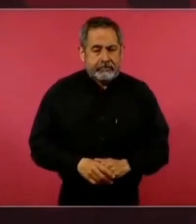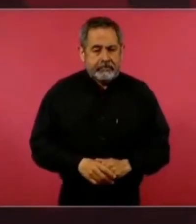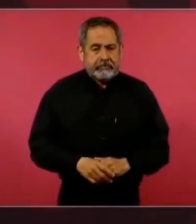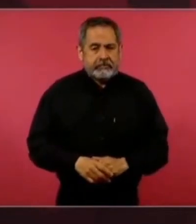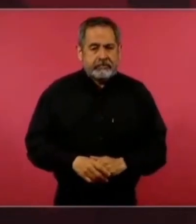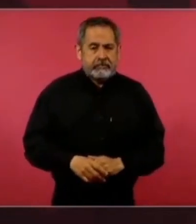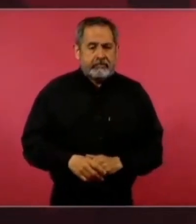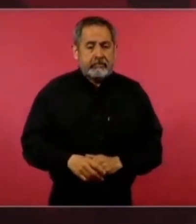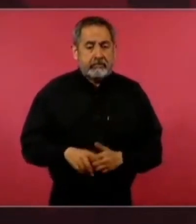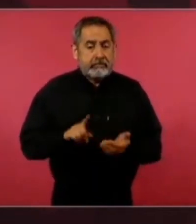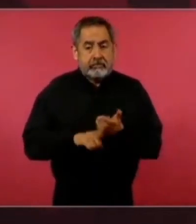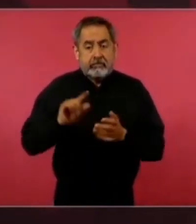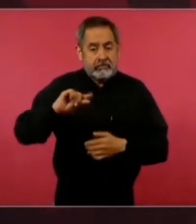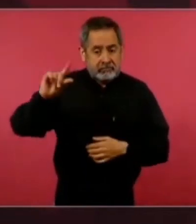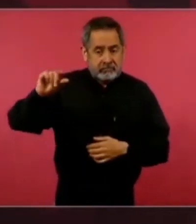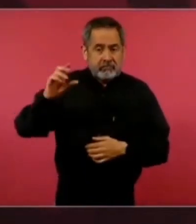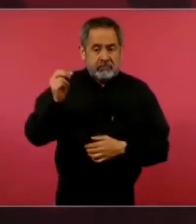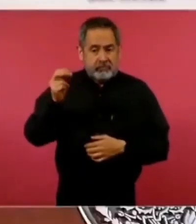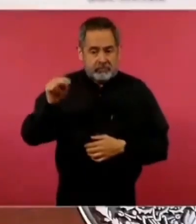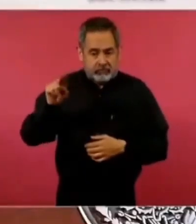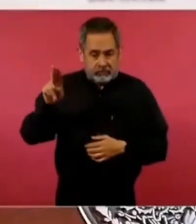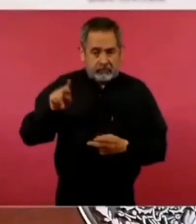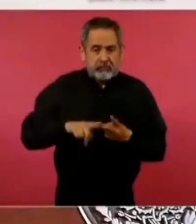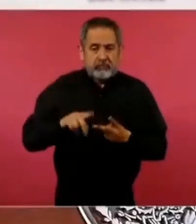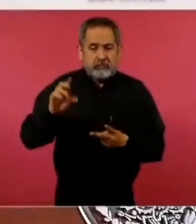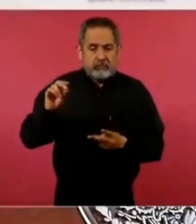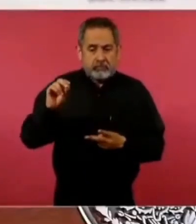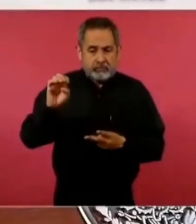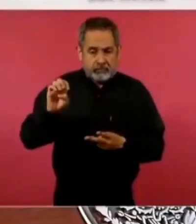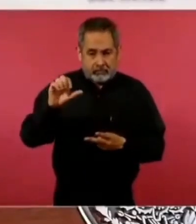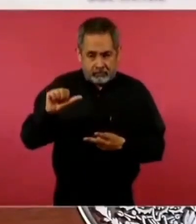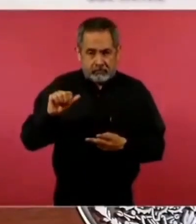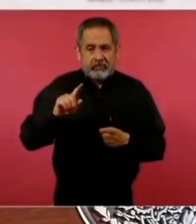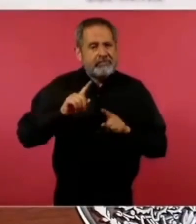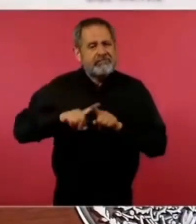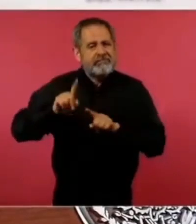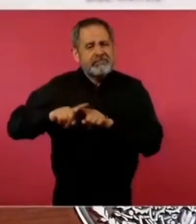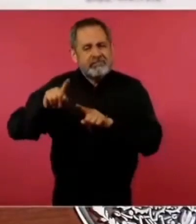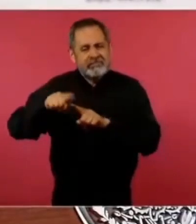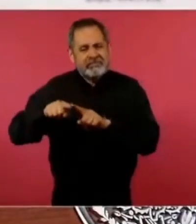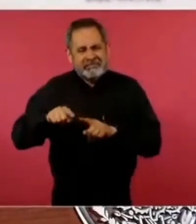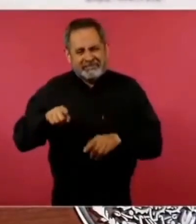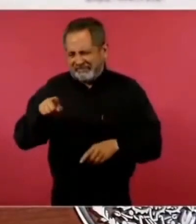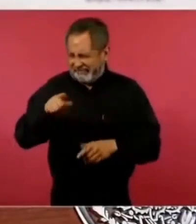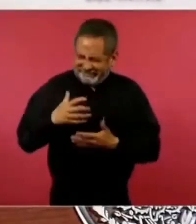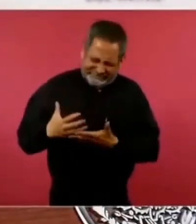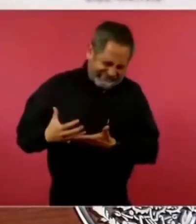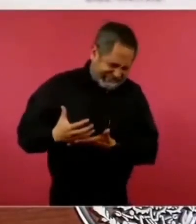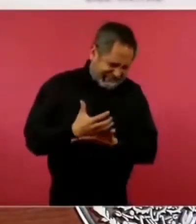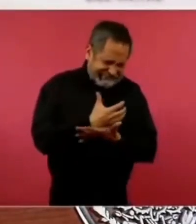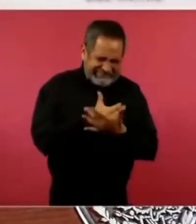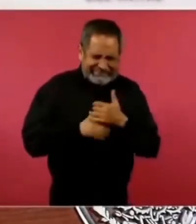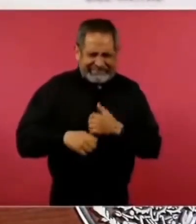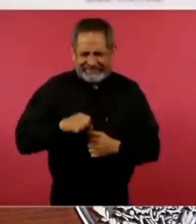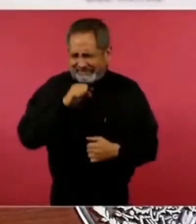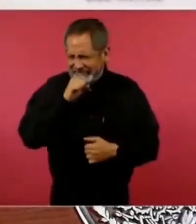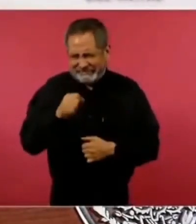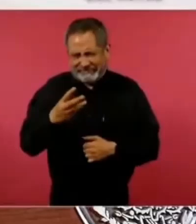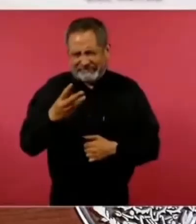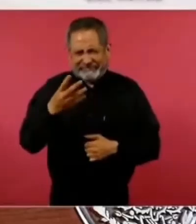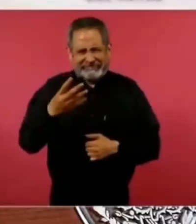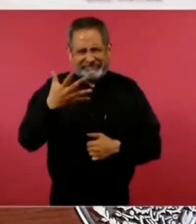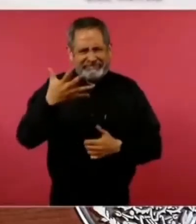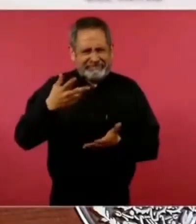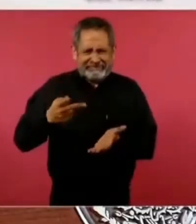Funcionarios, ¿no?, de la ONU, de la OEA y de muchísimos organismos que ganan 3, 4, 5